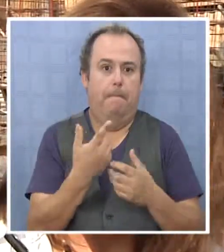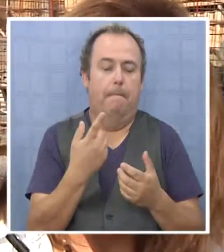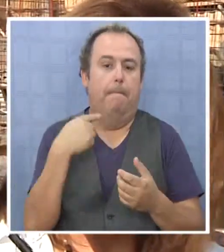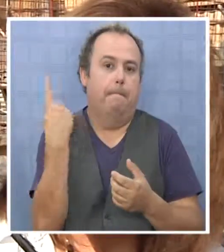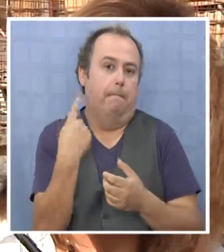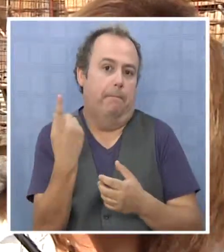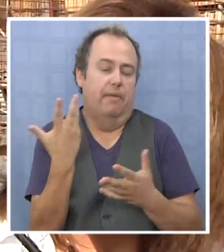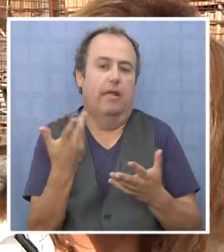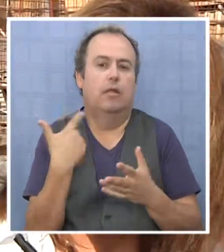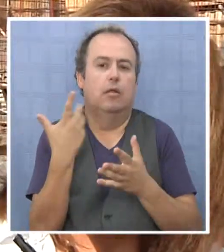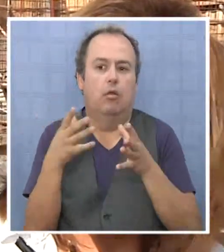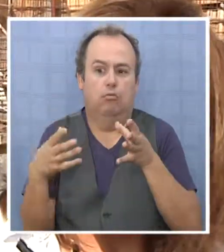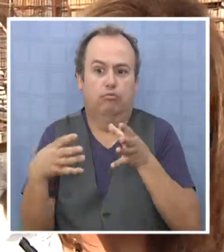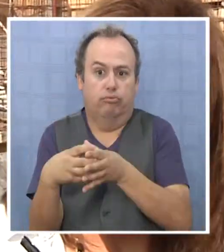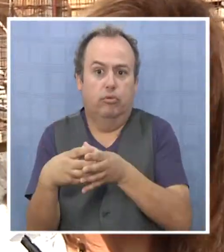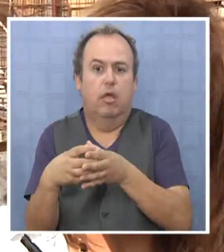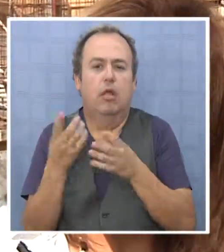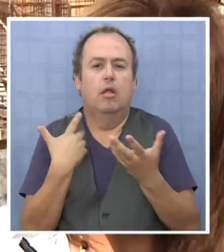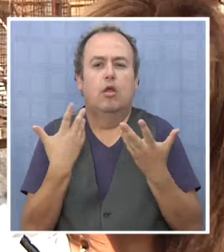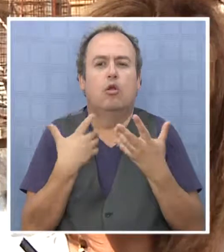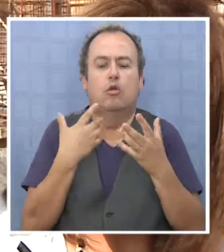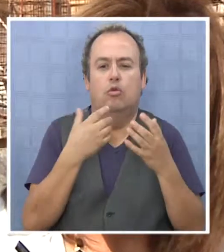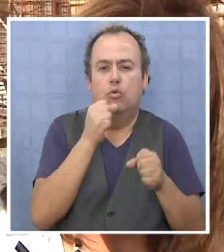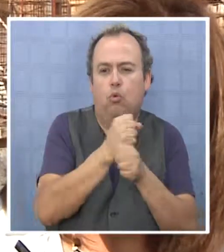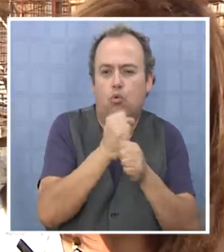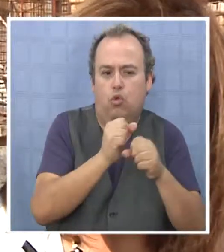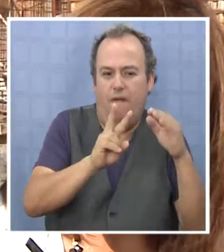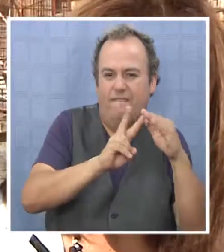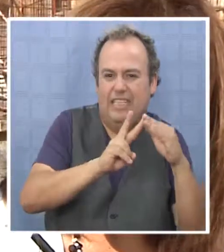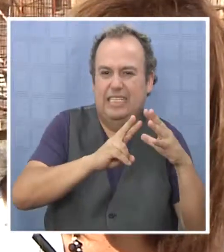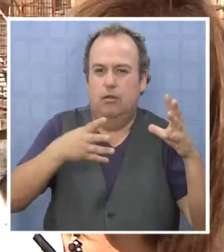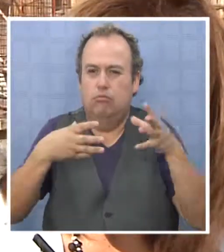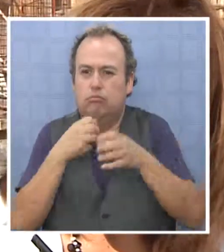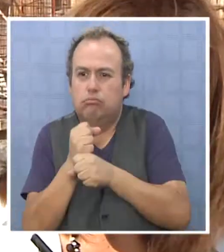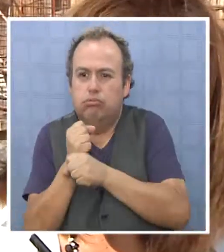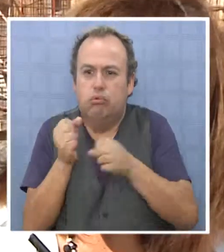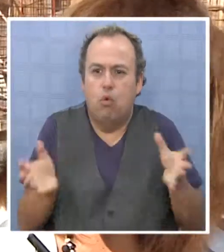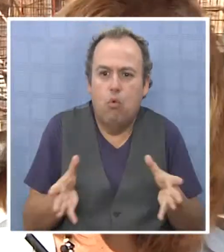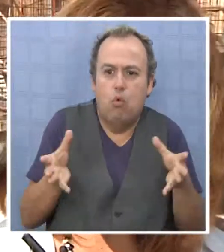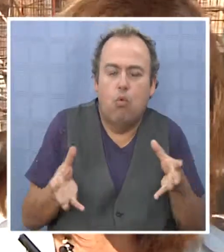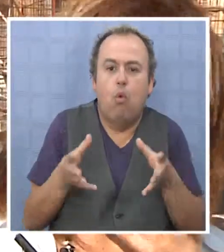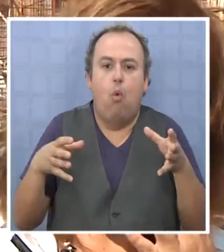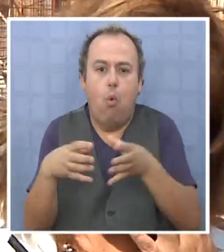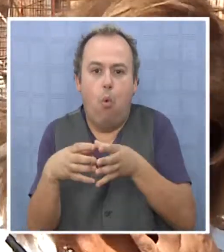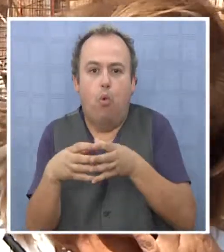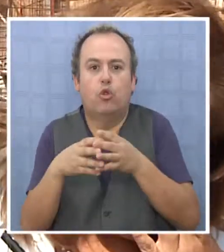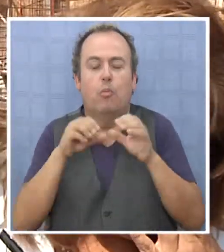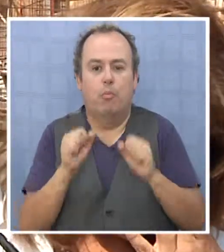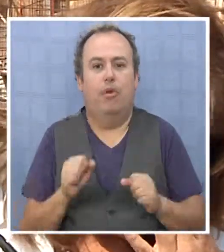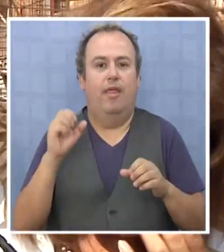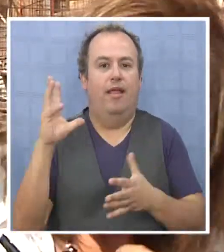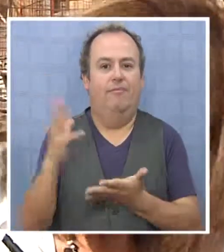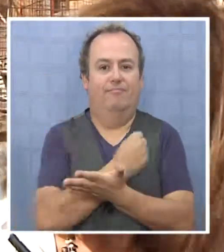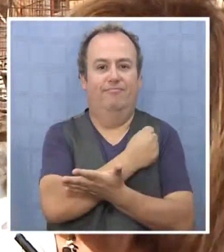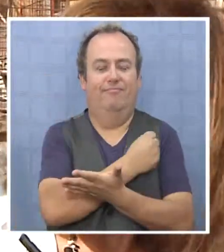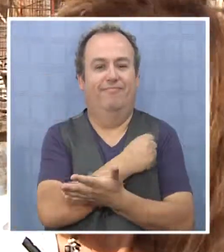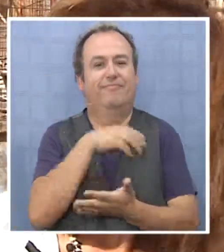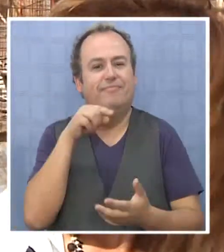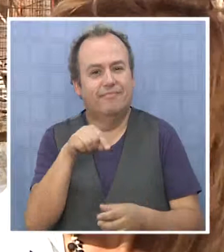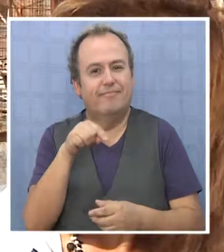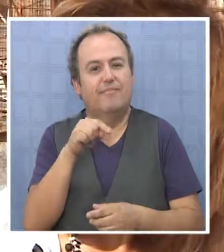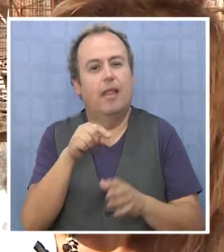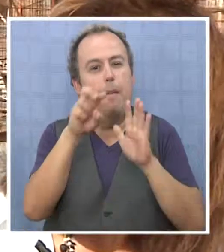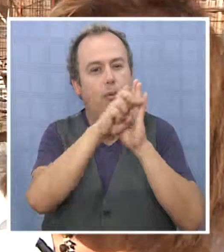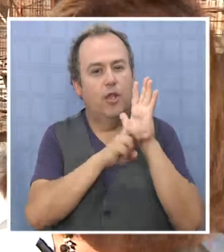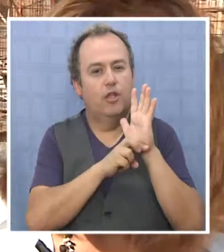el gobierno del sector privado y los vecinos trabajan juntos somos capaces de conseguir mucho mejores resultados que cuando estamos trabajando y vivió y en ese